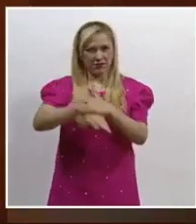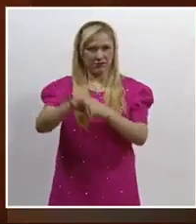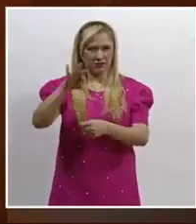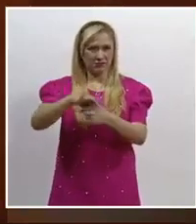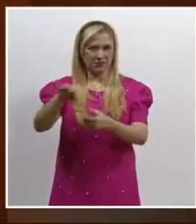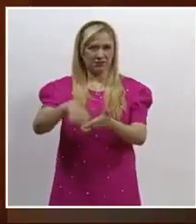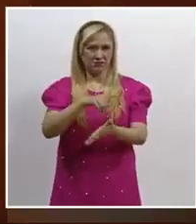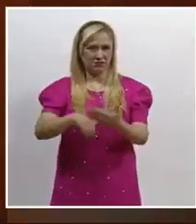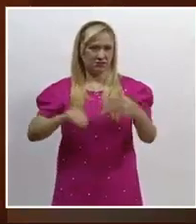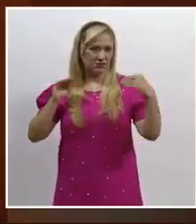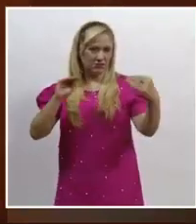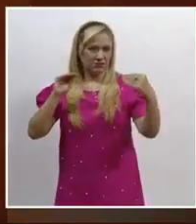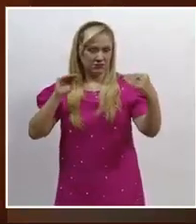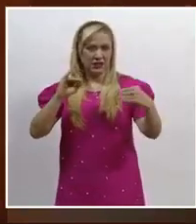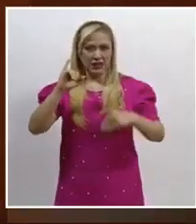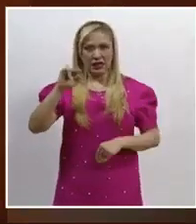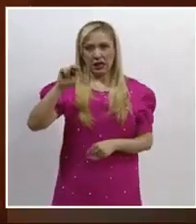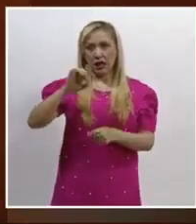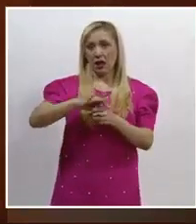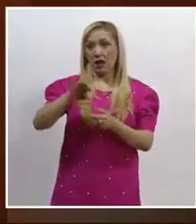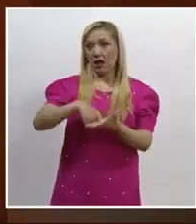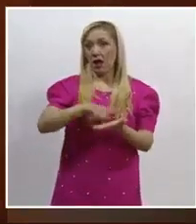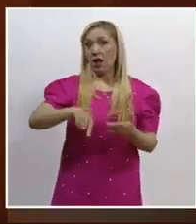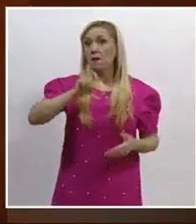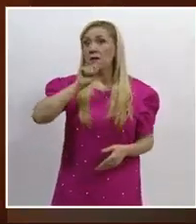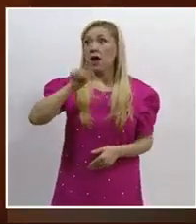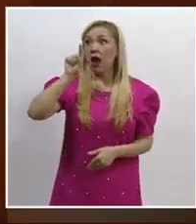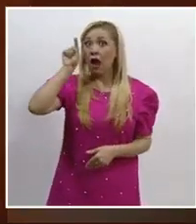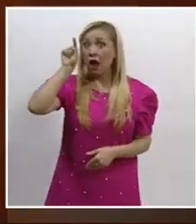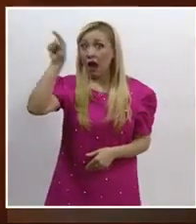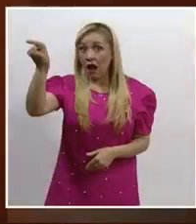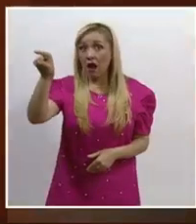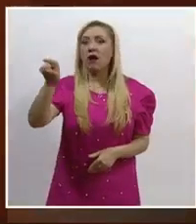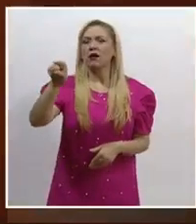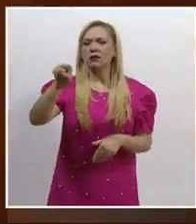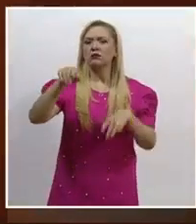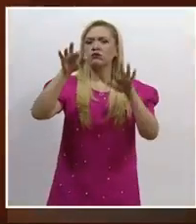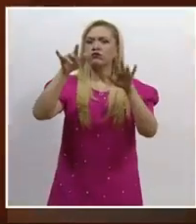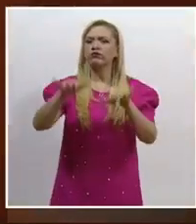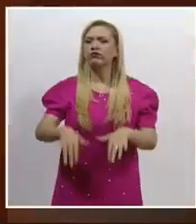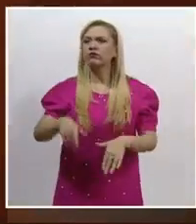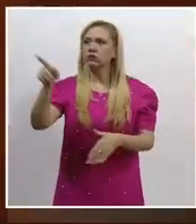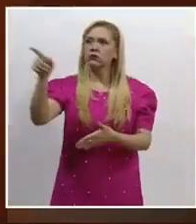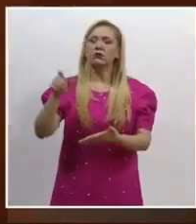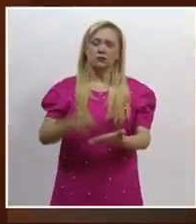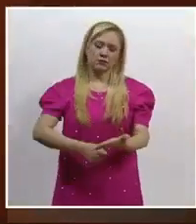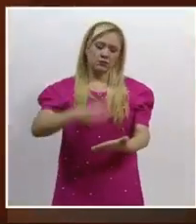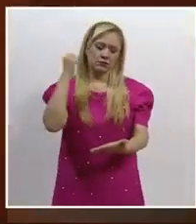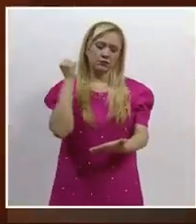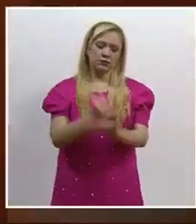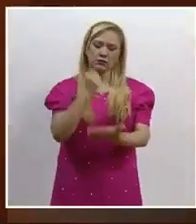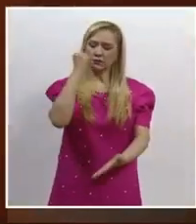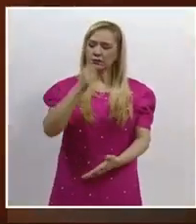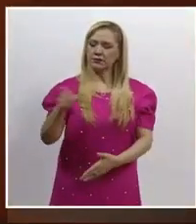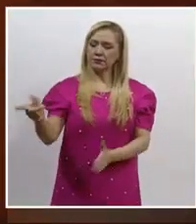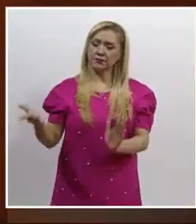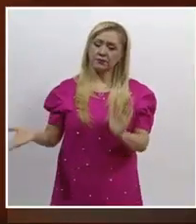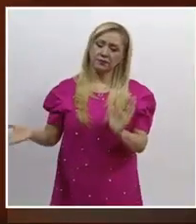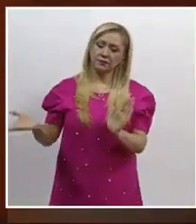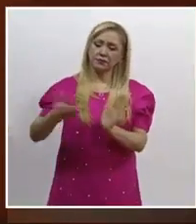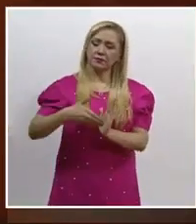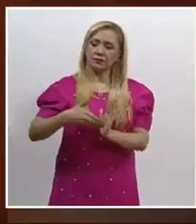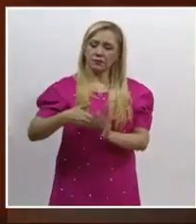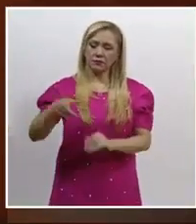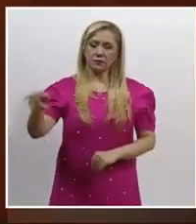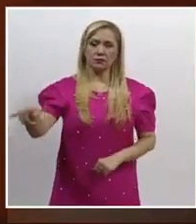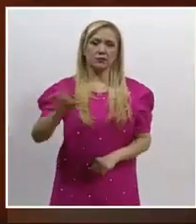Electoral del INE para que en funciones de oficialía electoral certifique su realización,